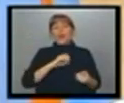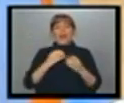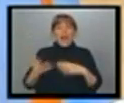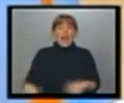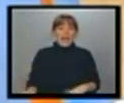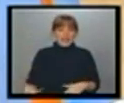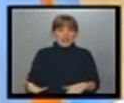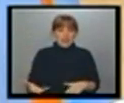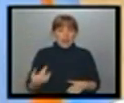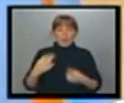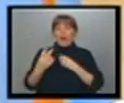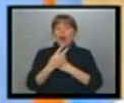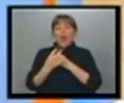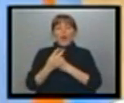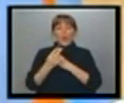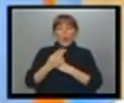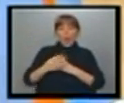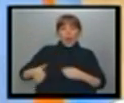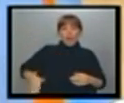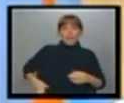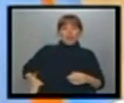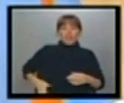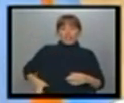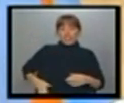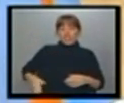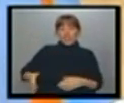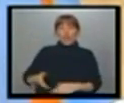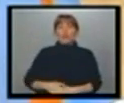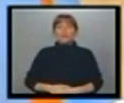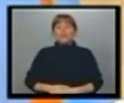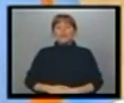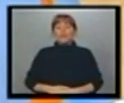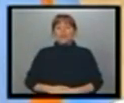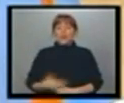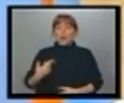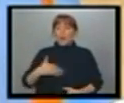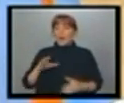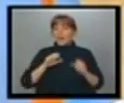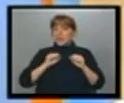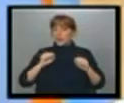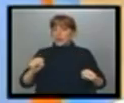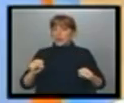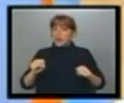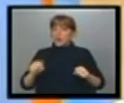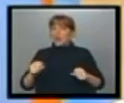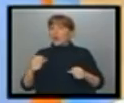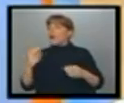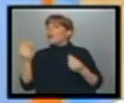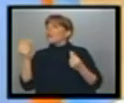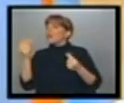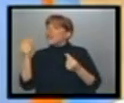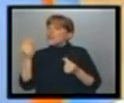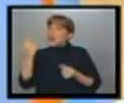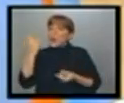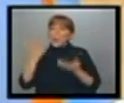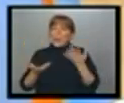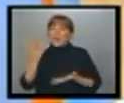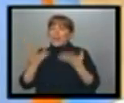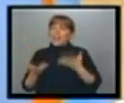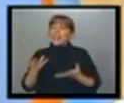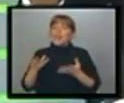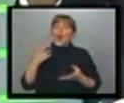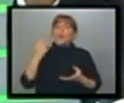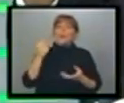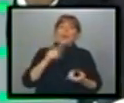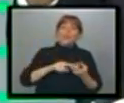para proteger tu bolsillo de alguna manera? Primero, cuando vas al supermercado, trata de ver precio kilo o precio litro. Uh-huh. ¿Por qué? Porque lo que están haciendo, que no